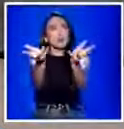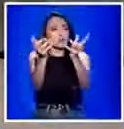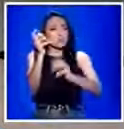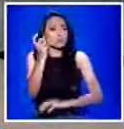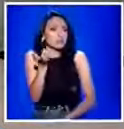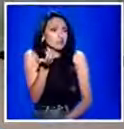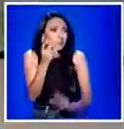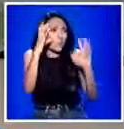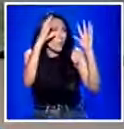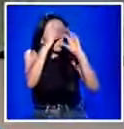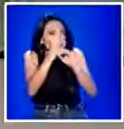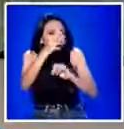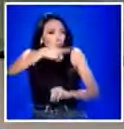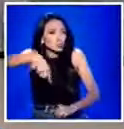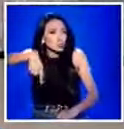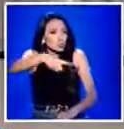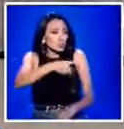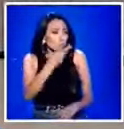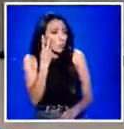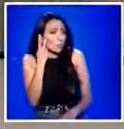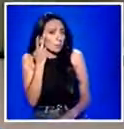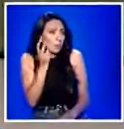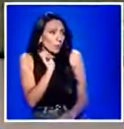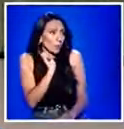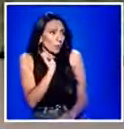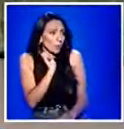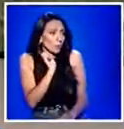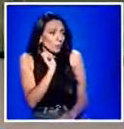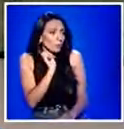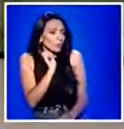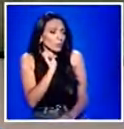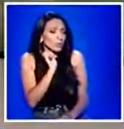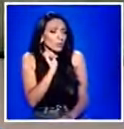manera eso impide una correcta visibilidad.